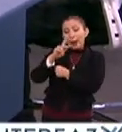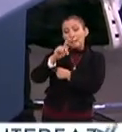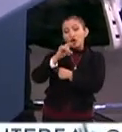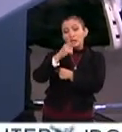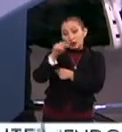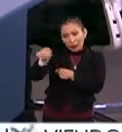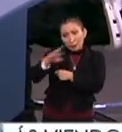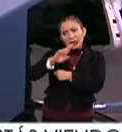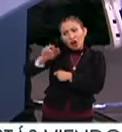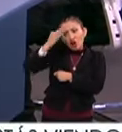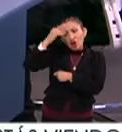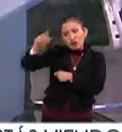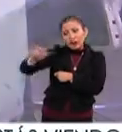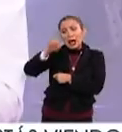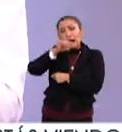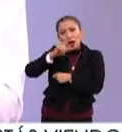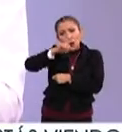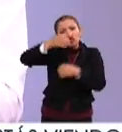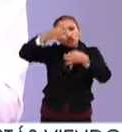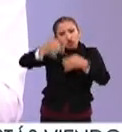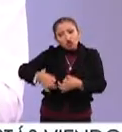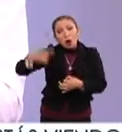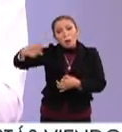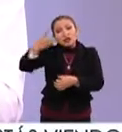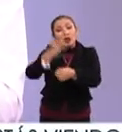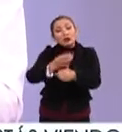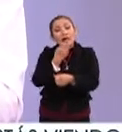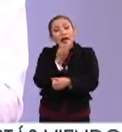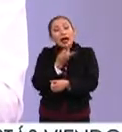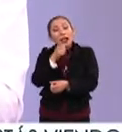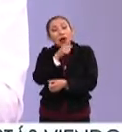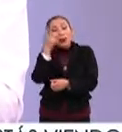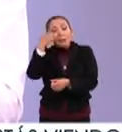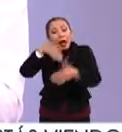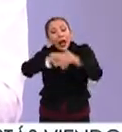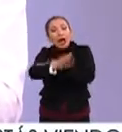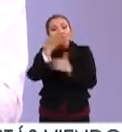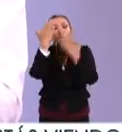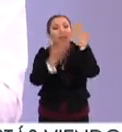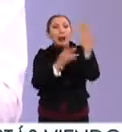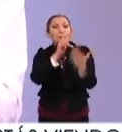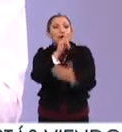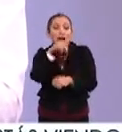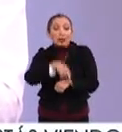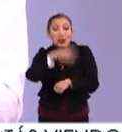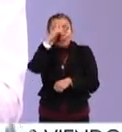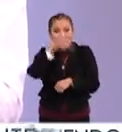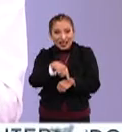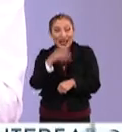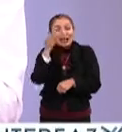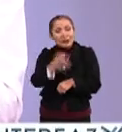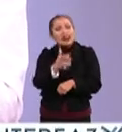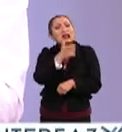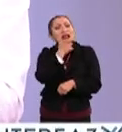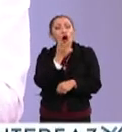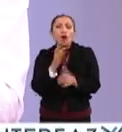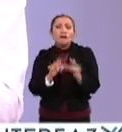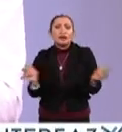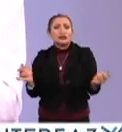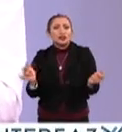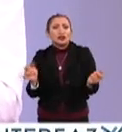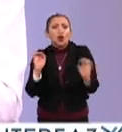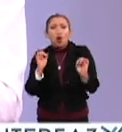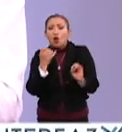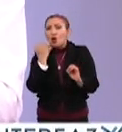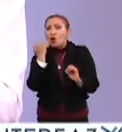posgrados, que también reconozcan a las lenguas originarias como segunda lengua para acceder a un posgrado, porque en México se acepta el inglés o el francés